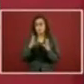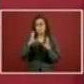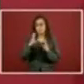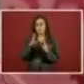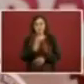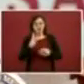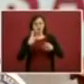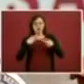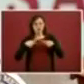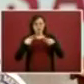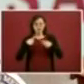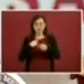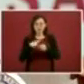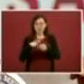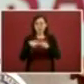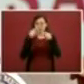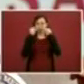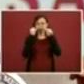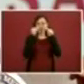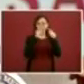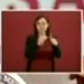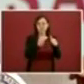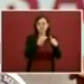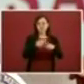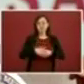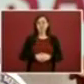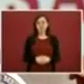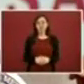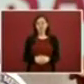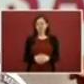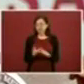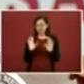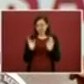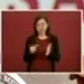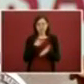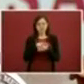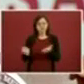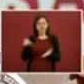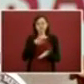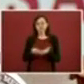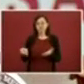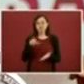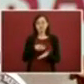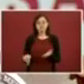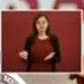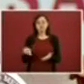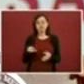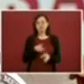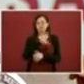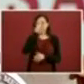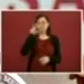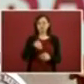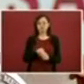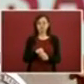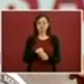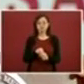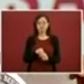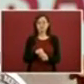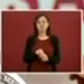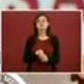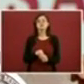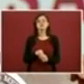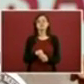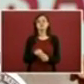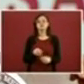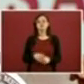sencillamente tengámoslo ahorita y mañana lo volvemos a arrancar. Son cuestiones mucho más complejas, y esto hablando en términos macroeconómicos, por supuesto que tiene